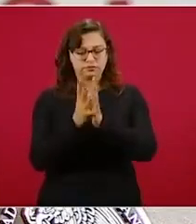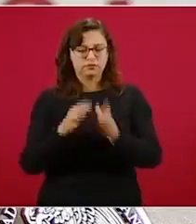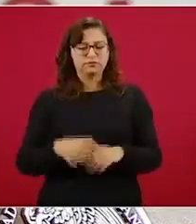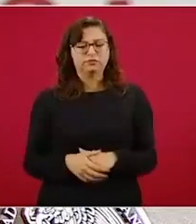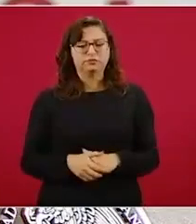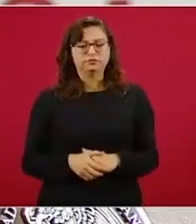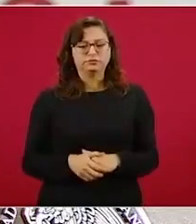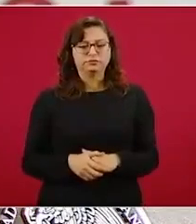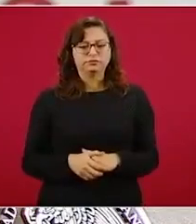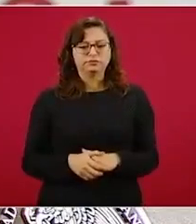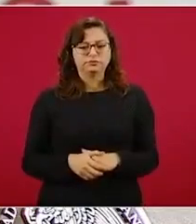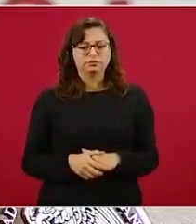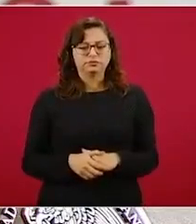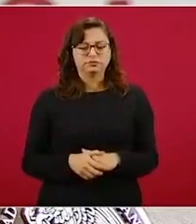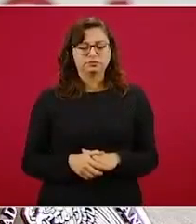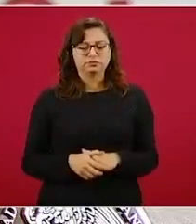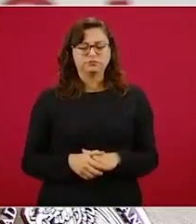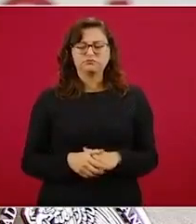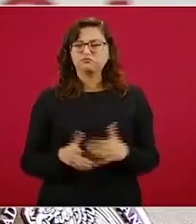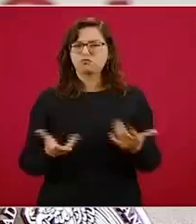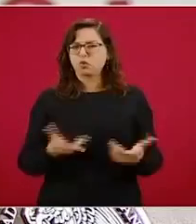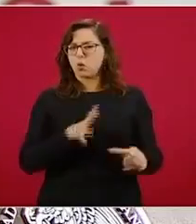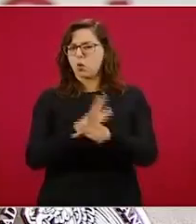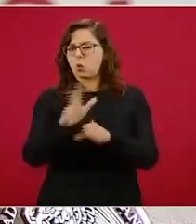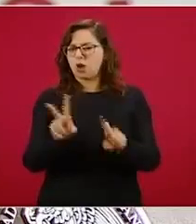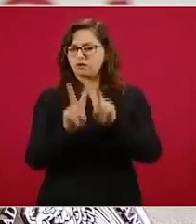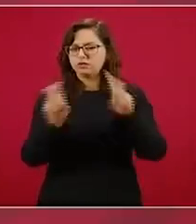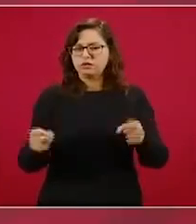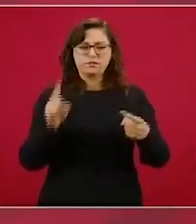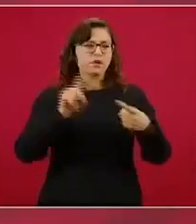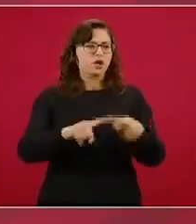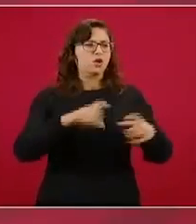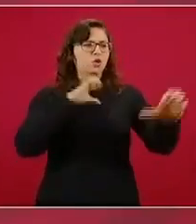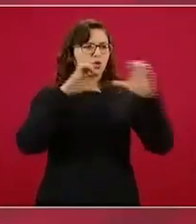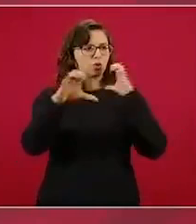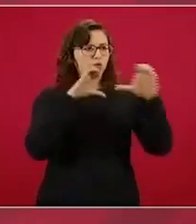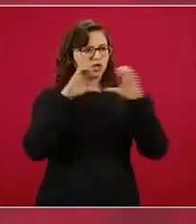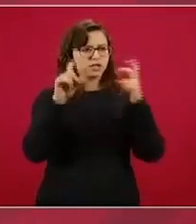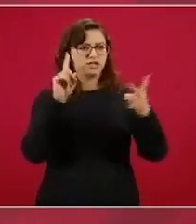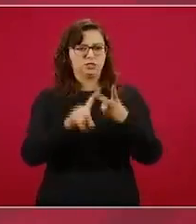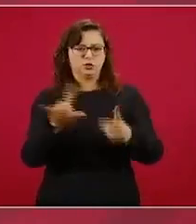en comunicaciones, en el sector energético,